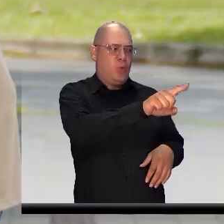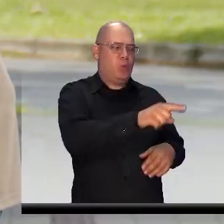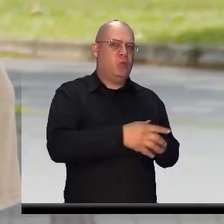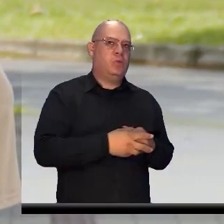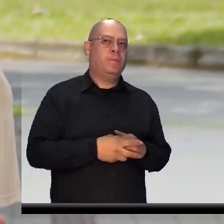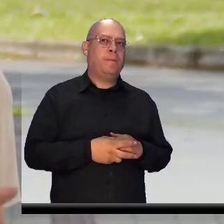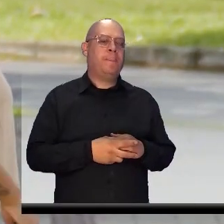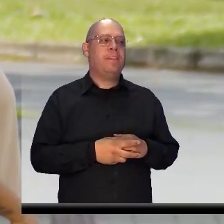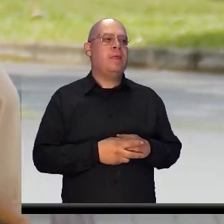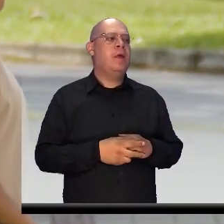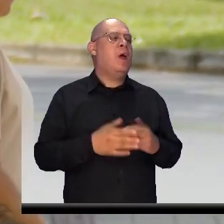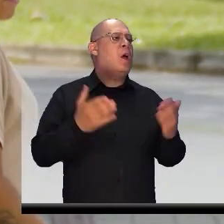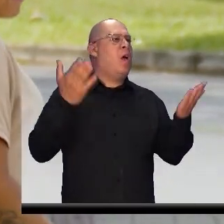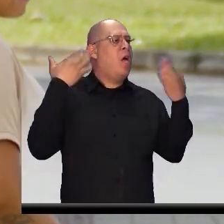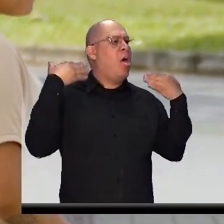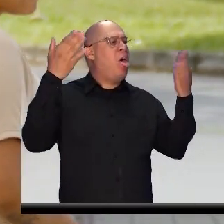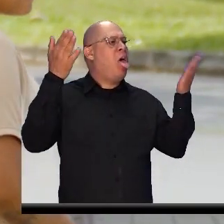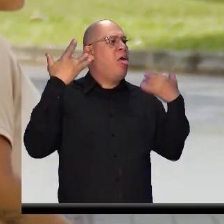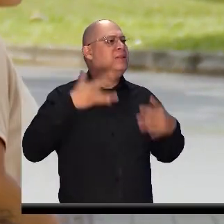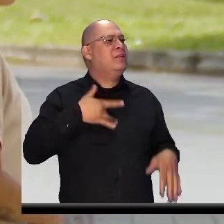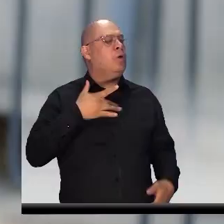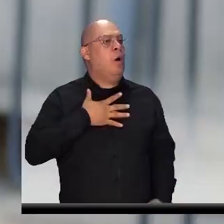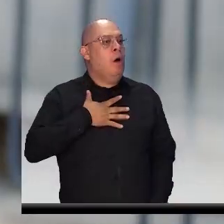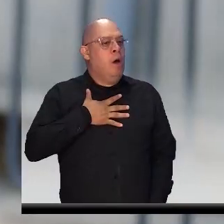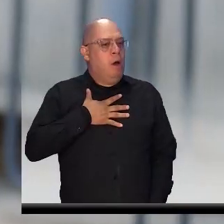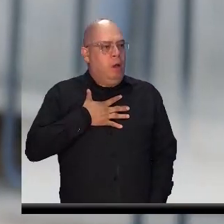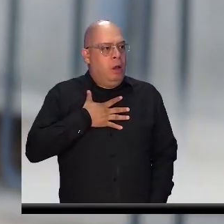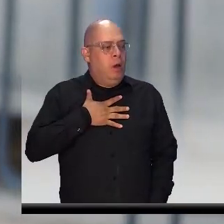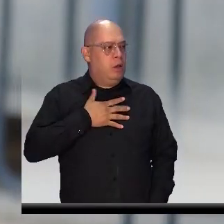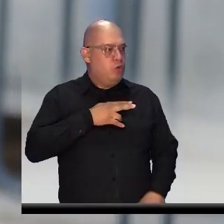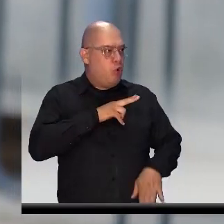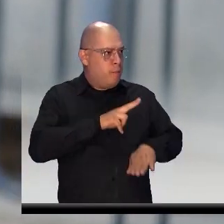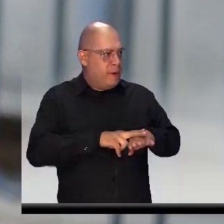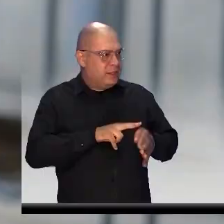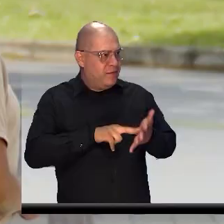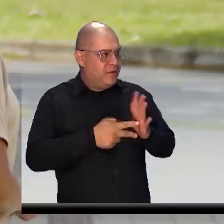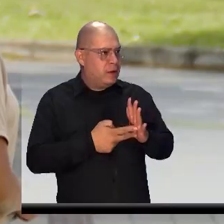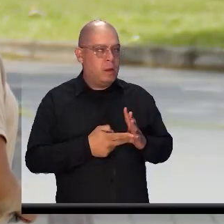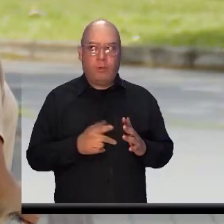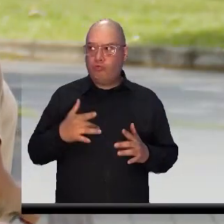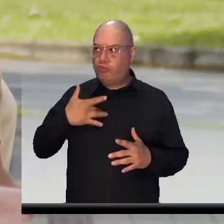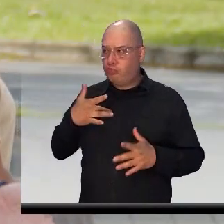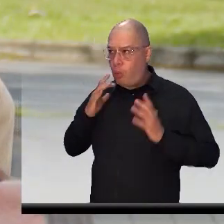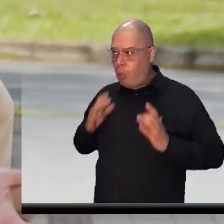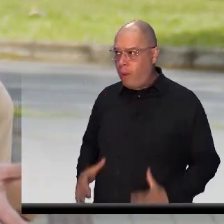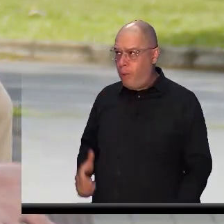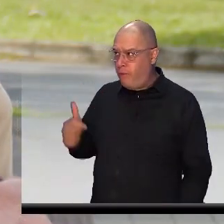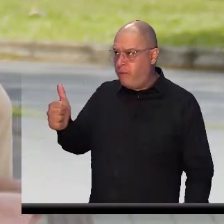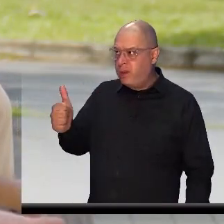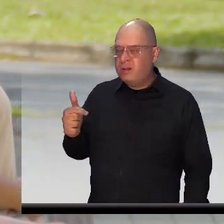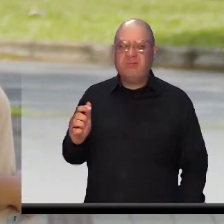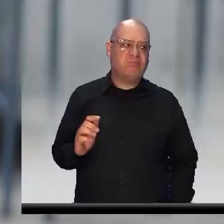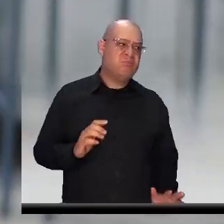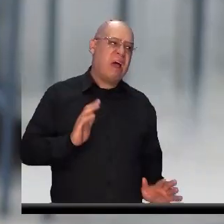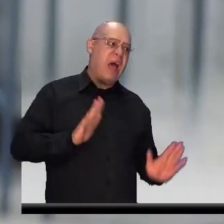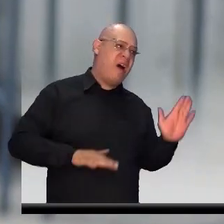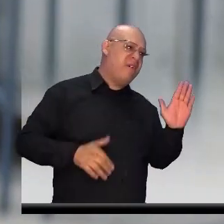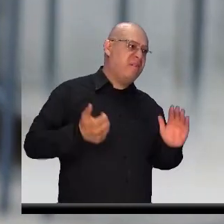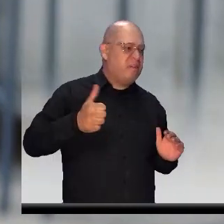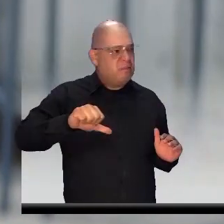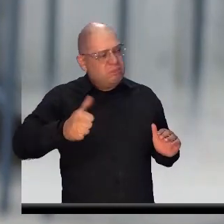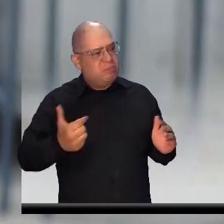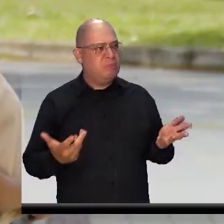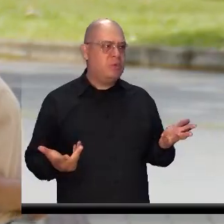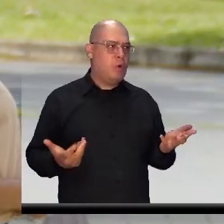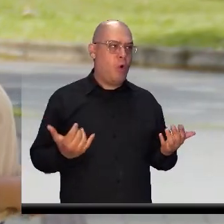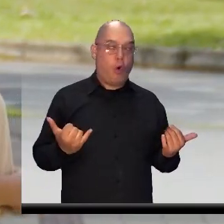Hace tanto calor que a veces me cuesta como respirar. Eso es normal. ¿Pero te sientes bien? Pues a veces sí, a veces no, pero no sé. Pero en este